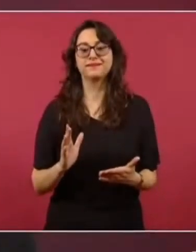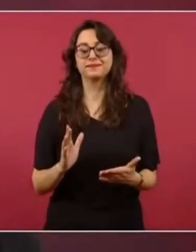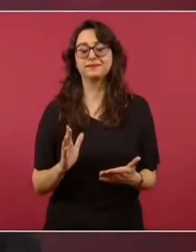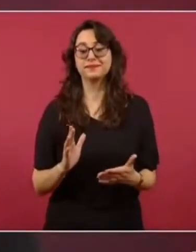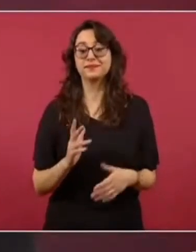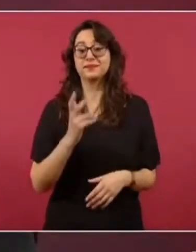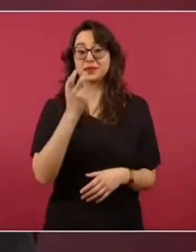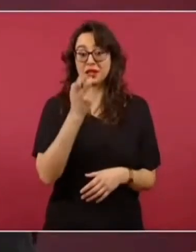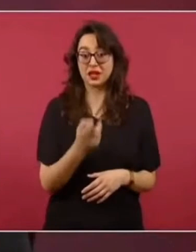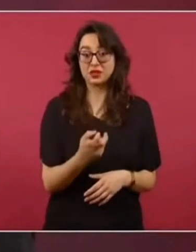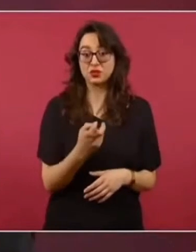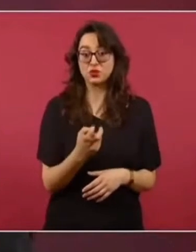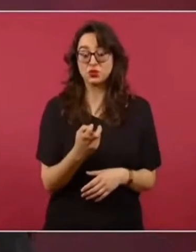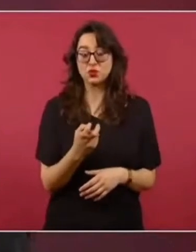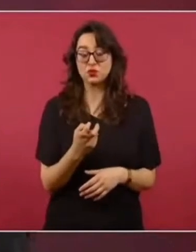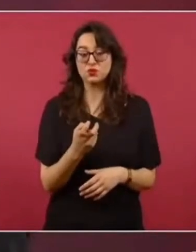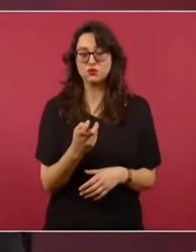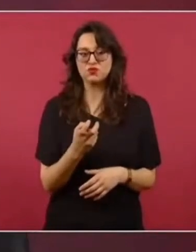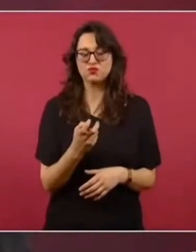la